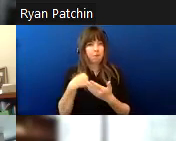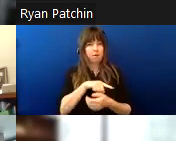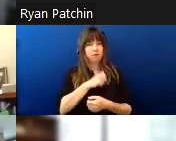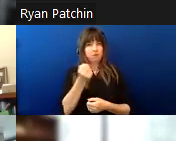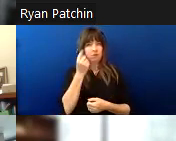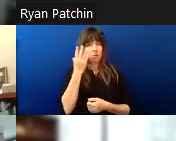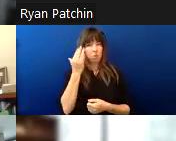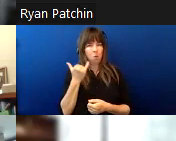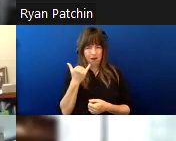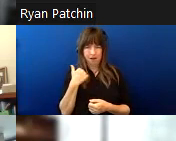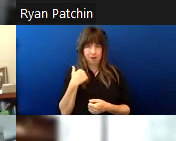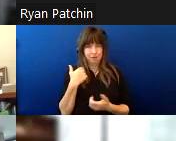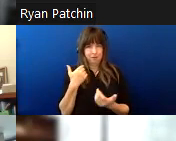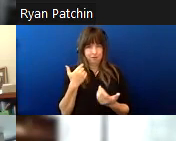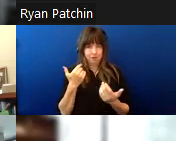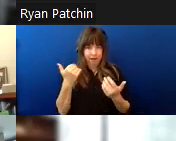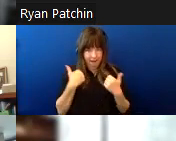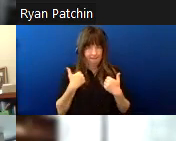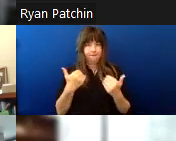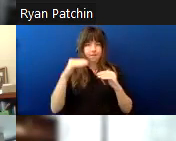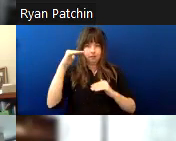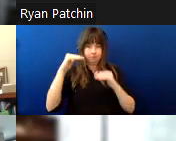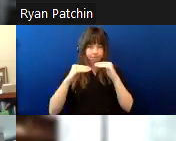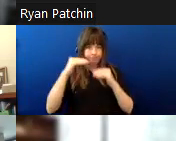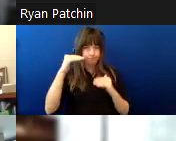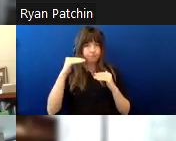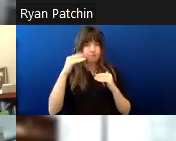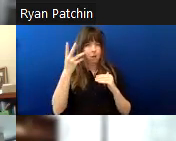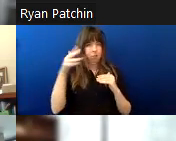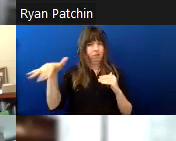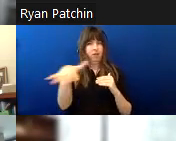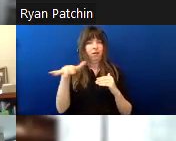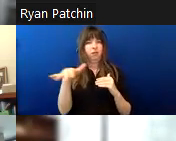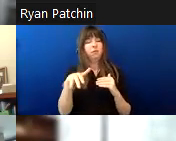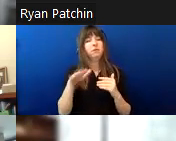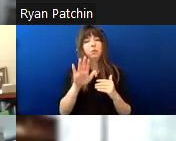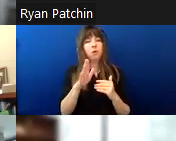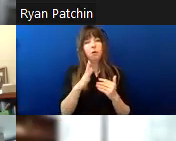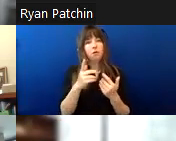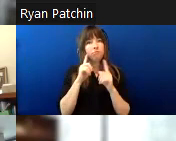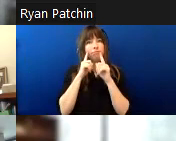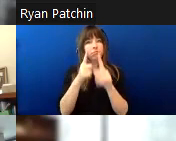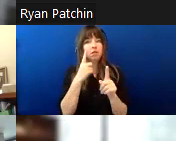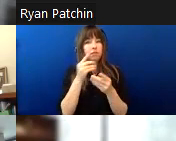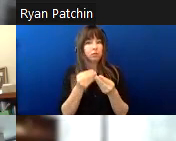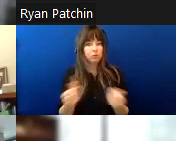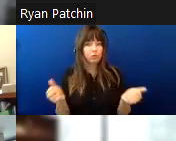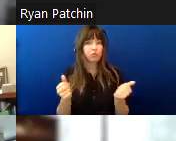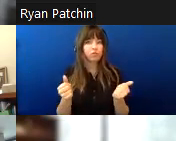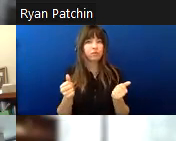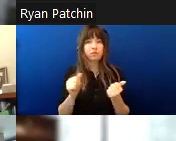y deberíamos estar preguntándonos, así, y qué ideas o soluciones les gustaría ver que se desarrollen